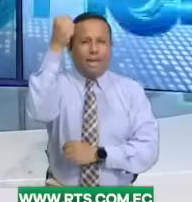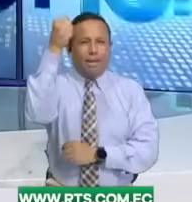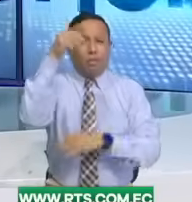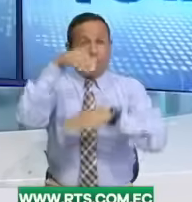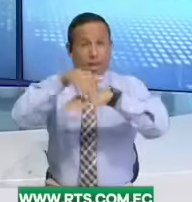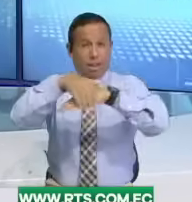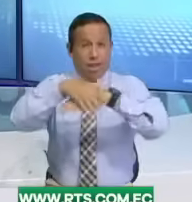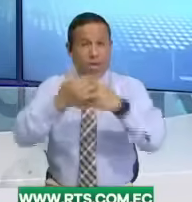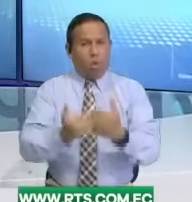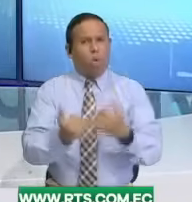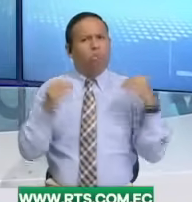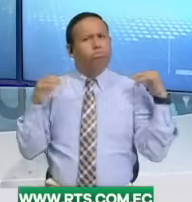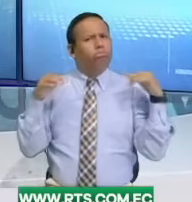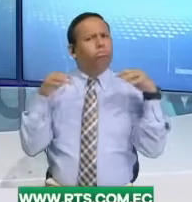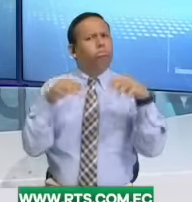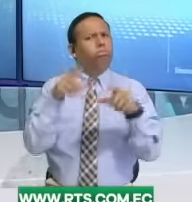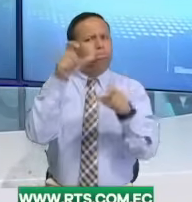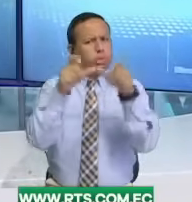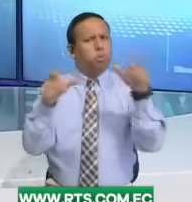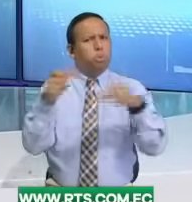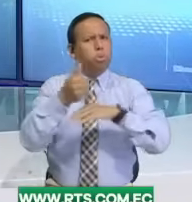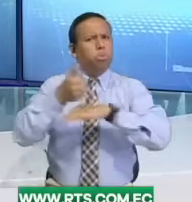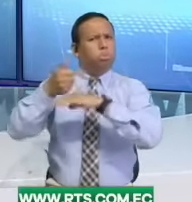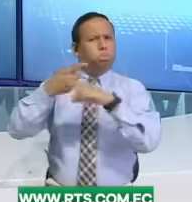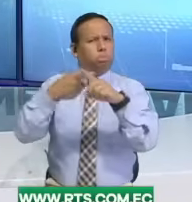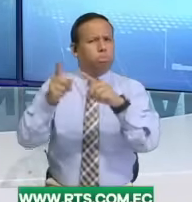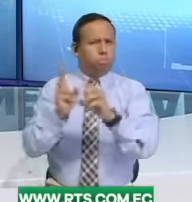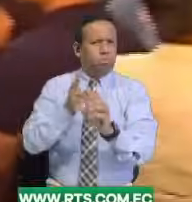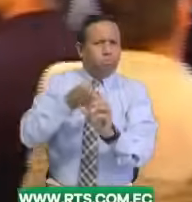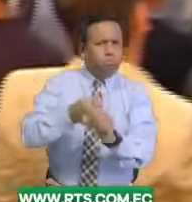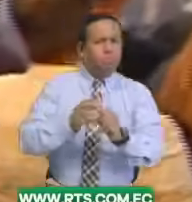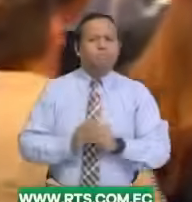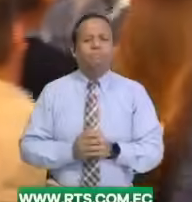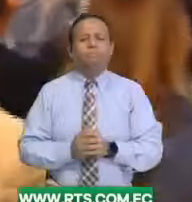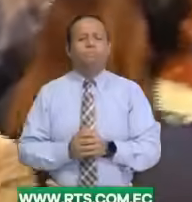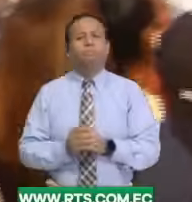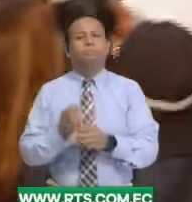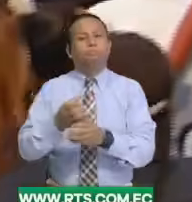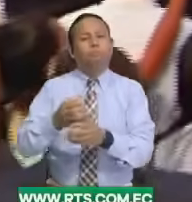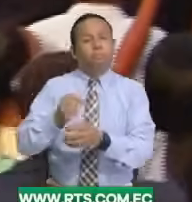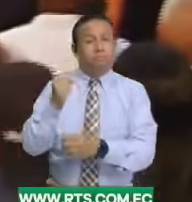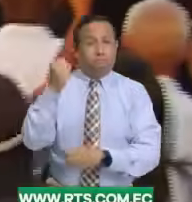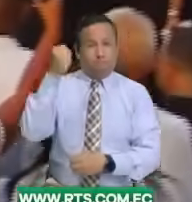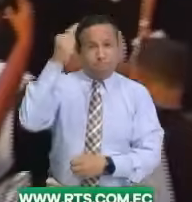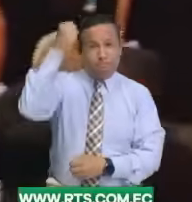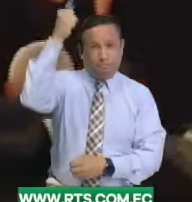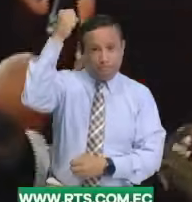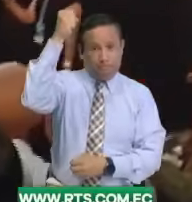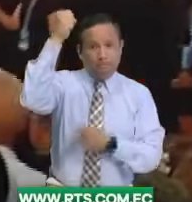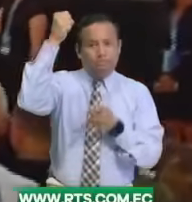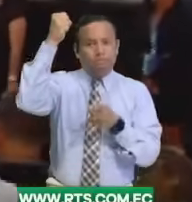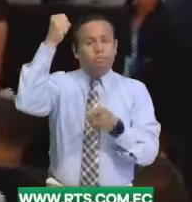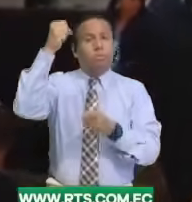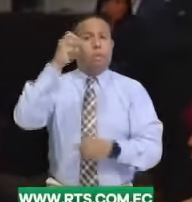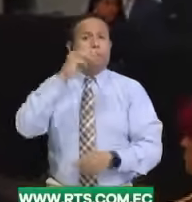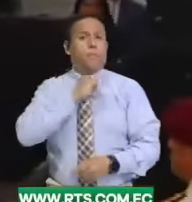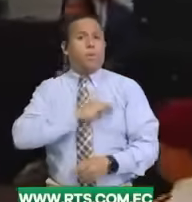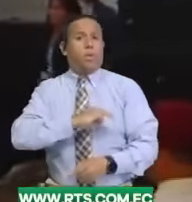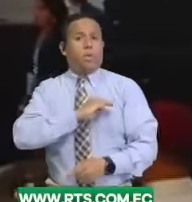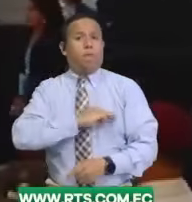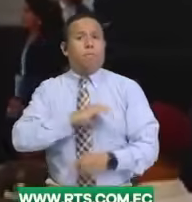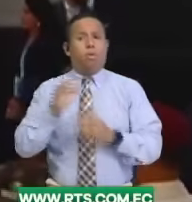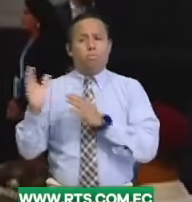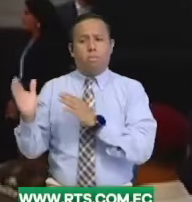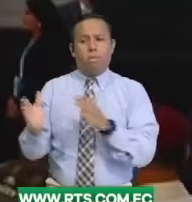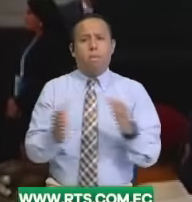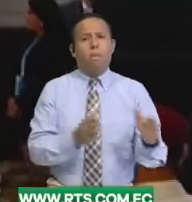llegaron algunas figuras políticas destacadas. La columna de los próceres como escenario, el municipio organizó en el Parque Centenario